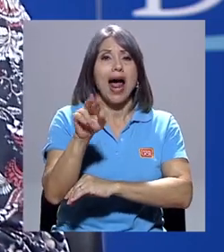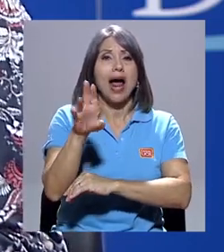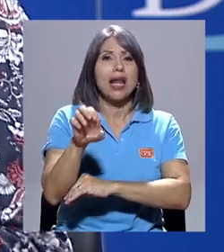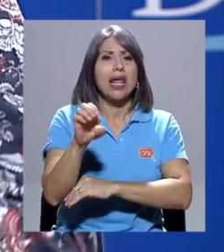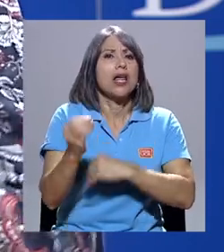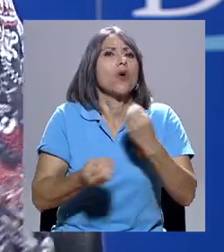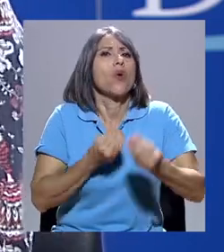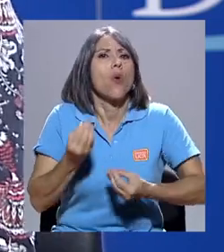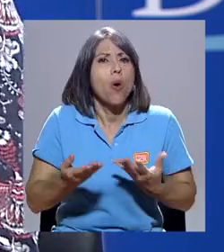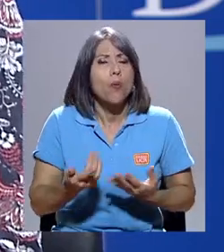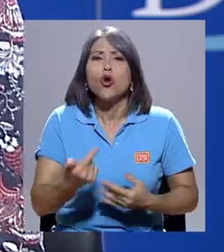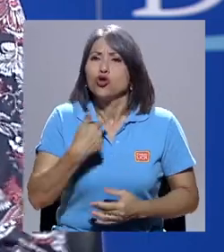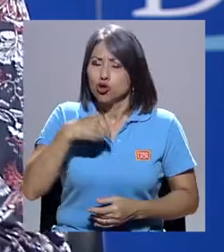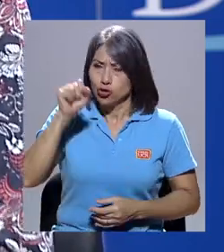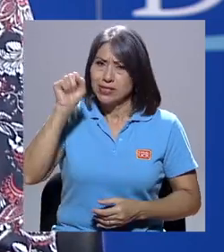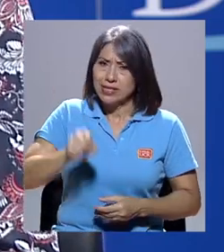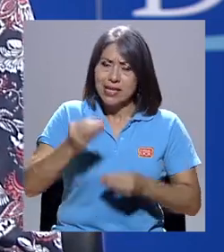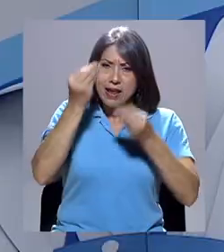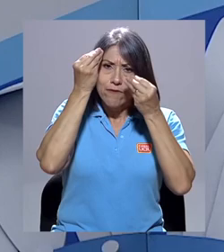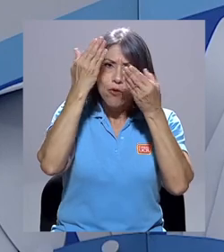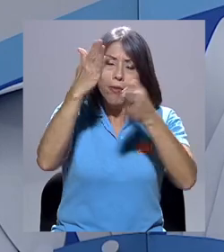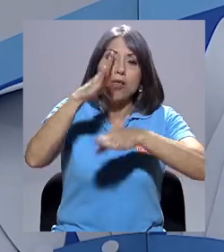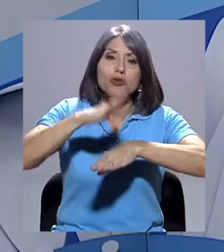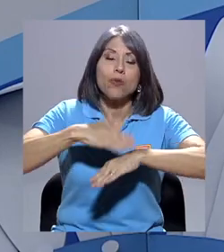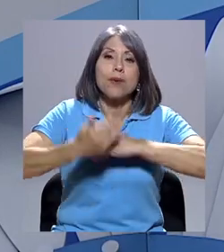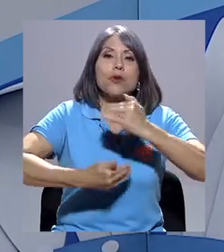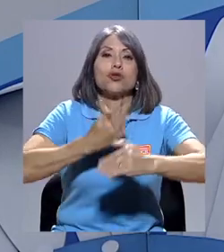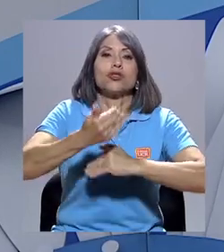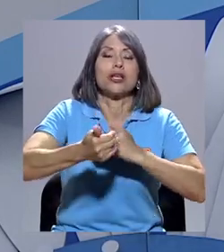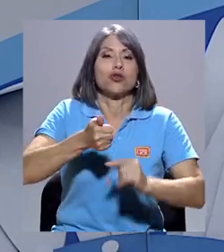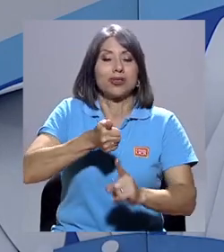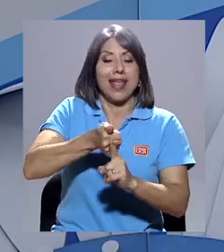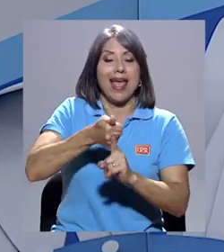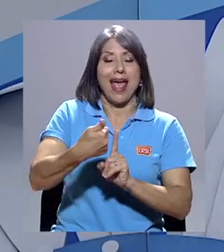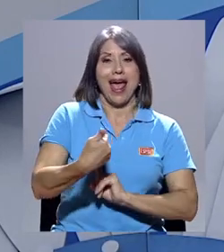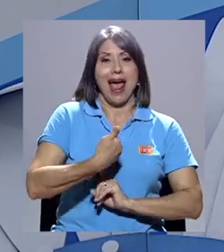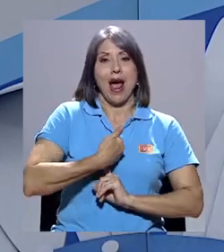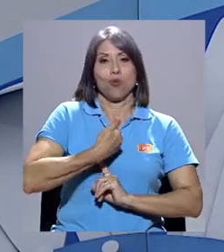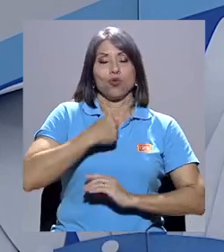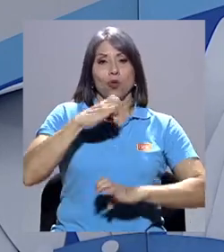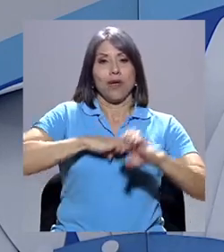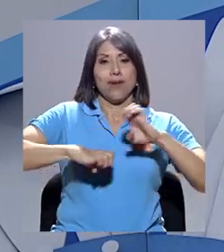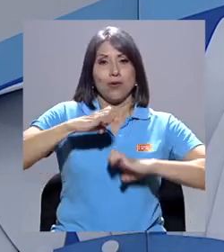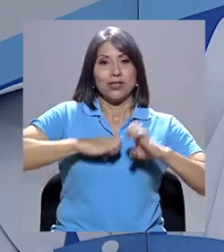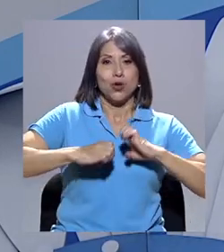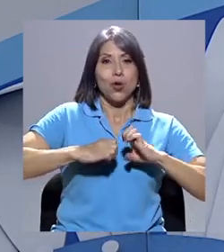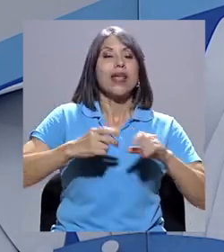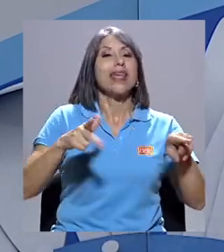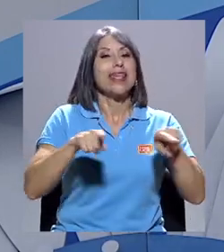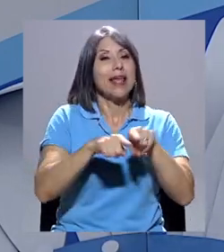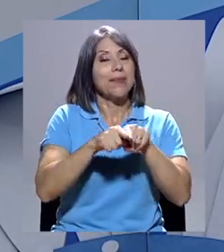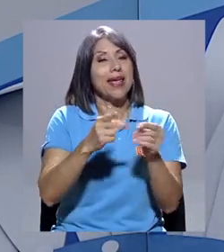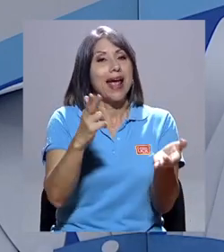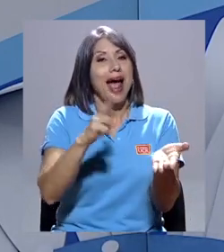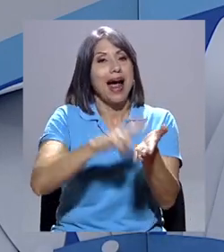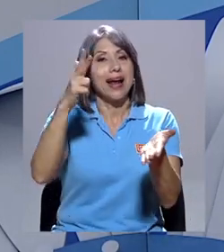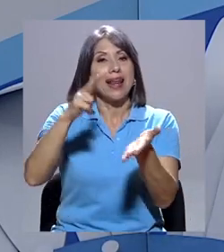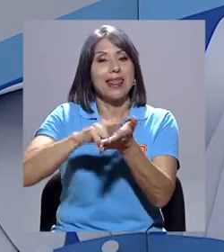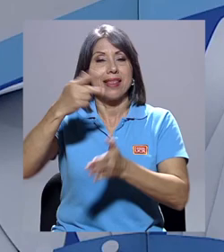al respecto de los procesos de autoevaluación y de acreditación de nuestros planes de estudio bueno a mí me encantaría